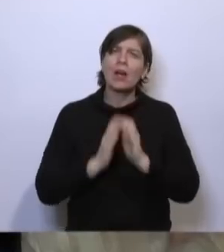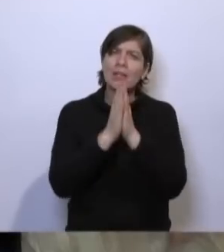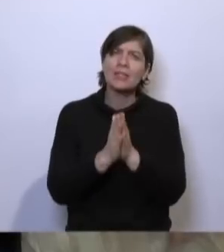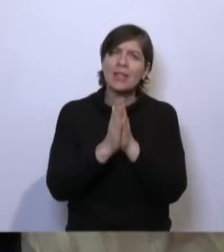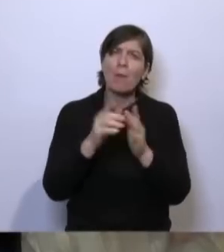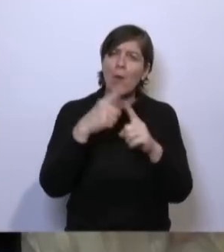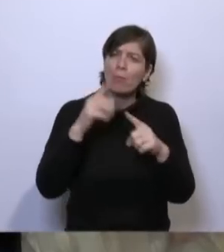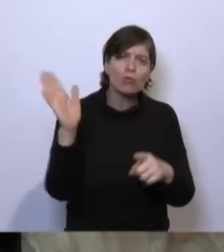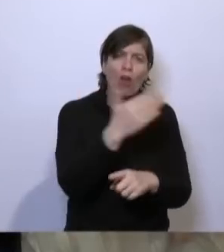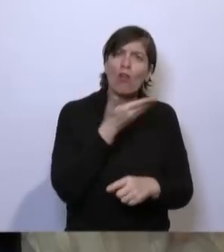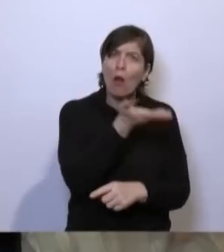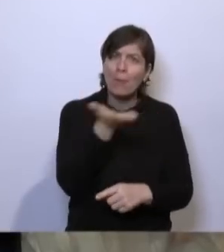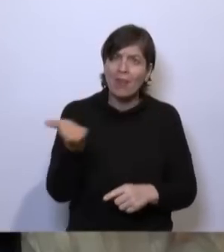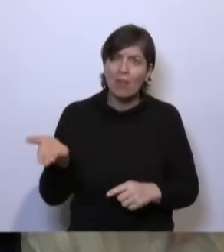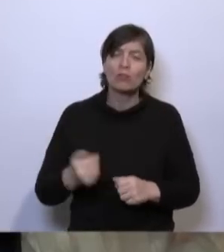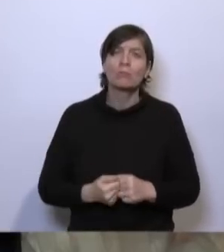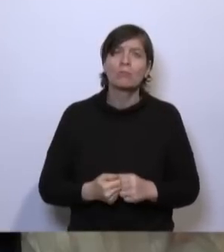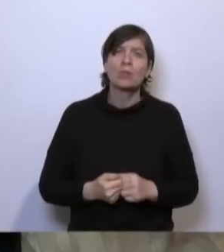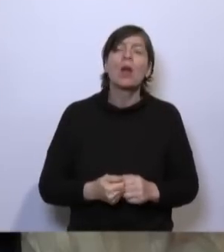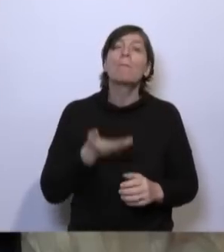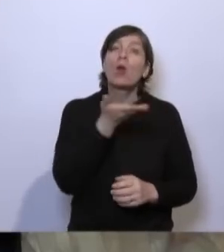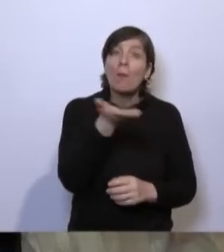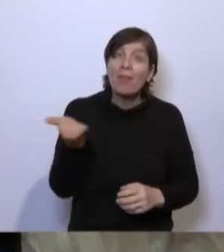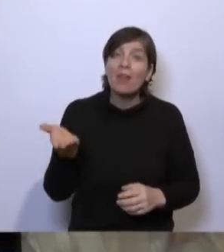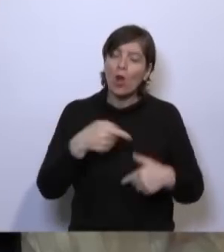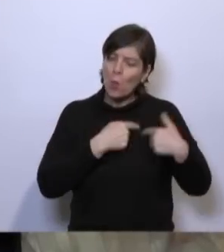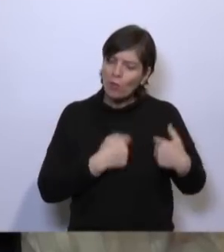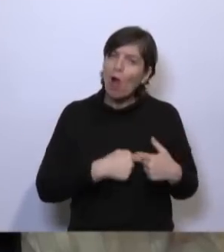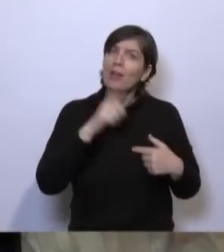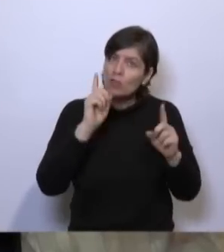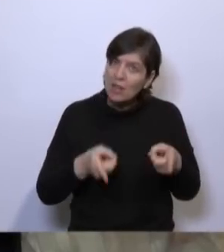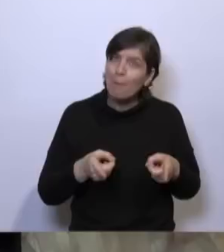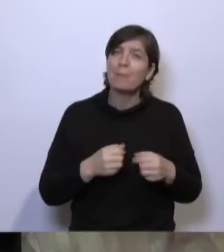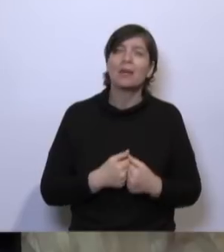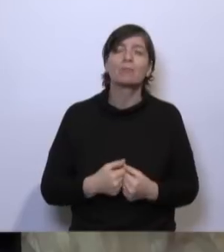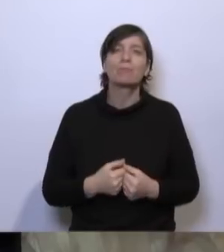Rezamos por todas nuestras intenciones, por las intenciones que están en nuestro corazón,